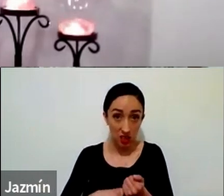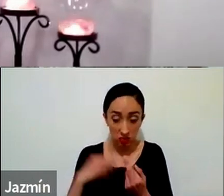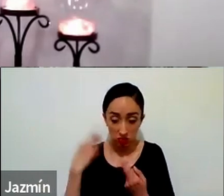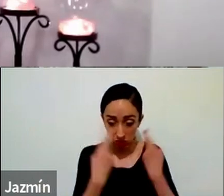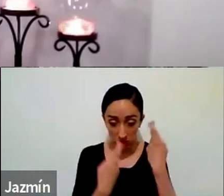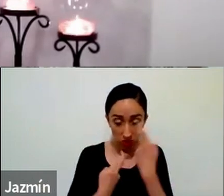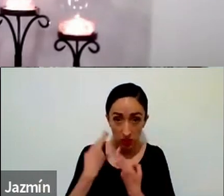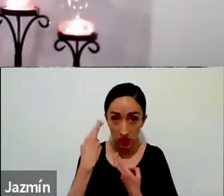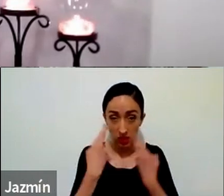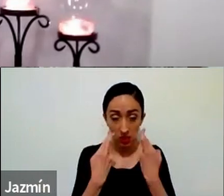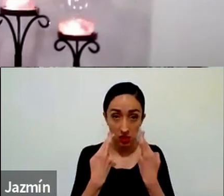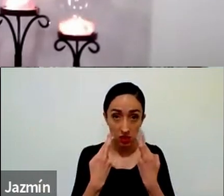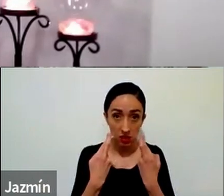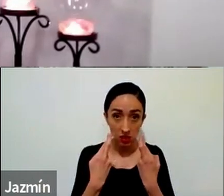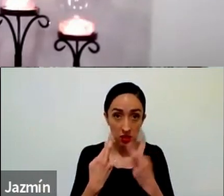termino